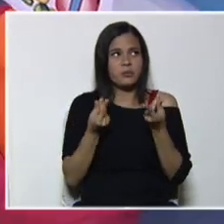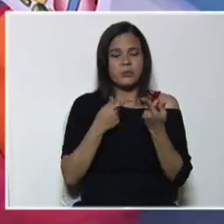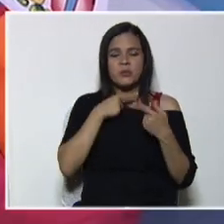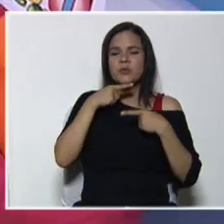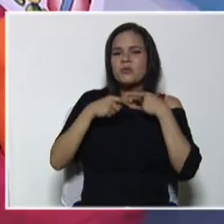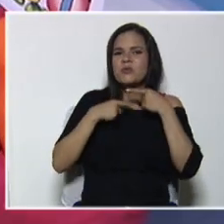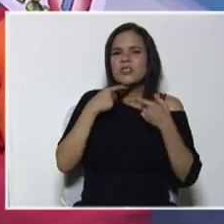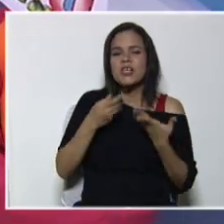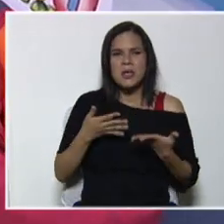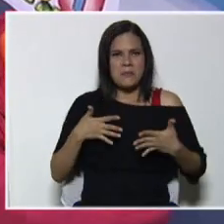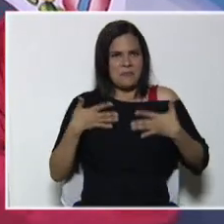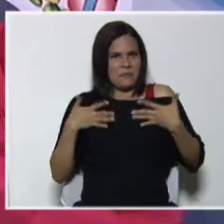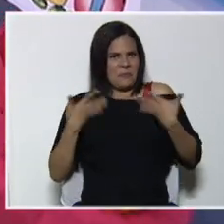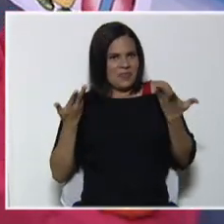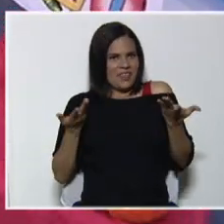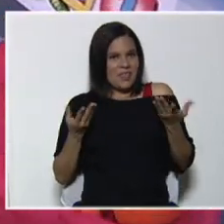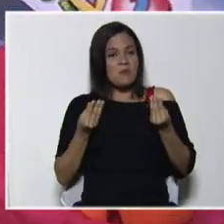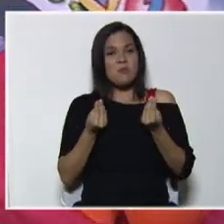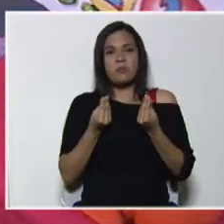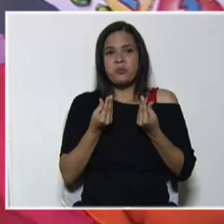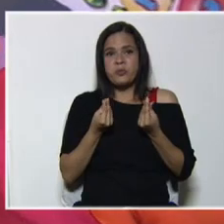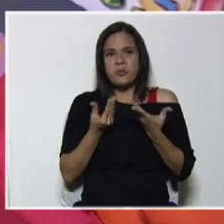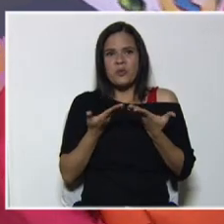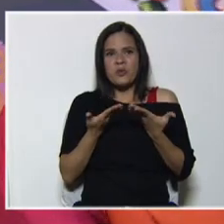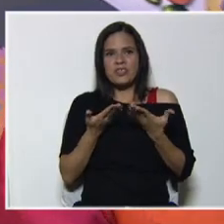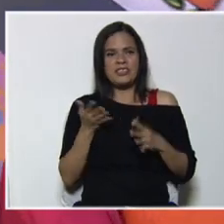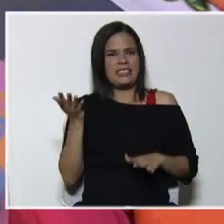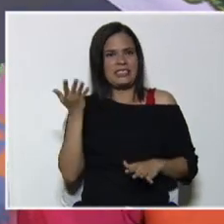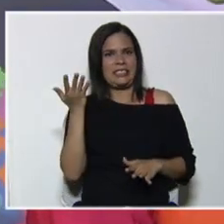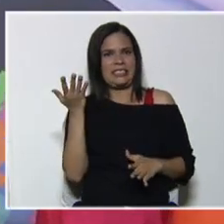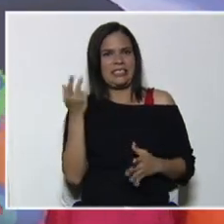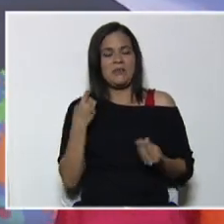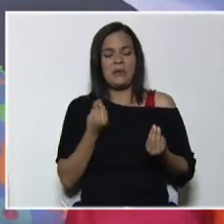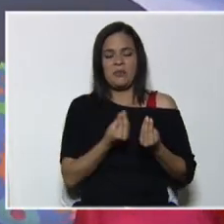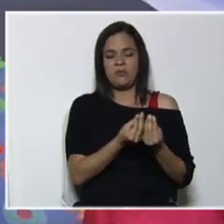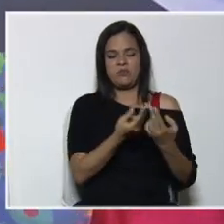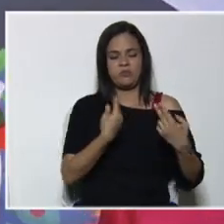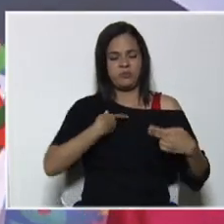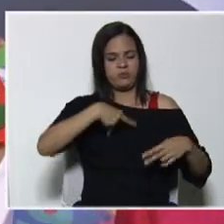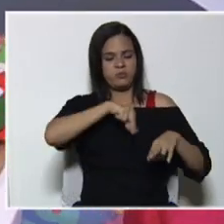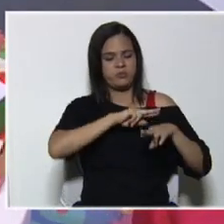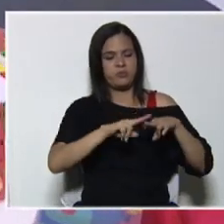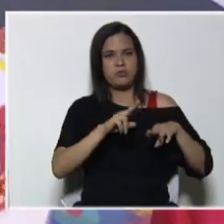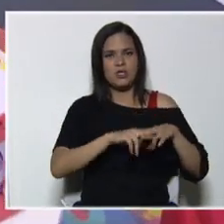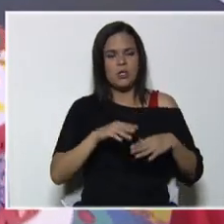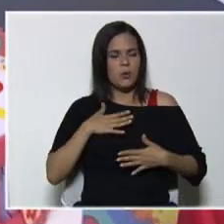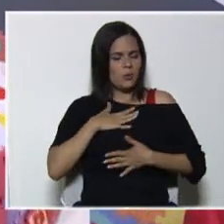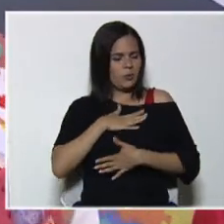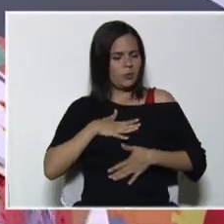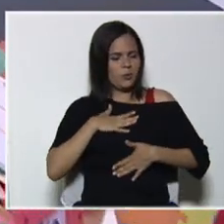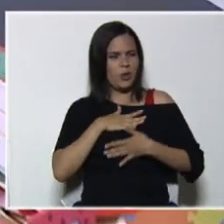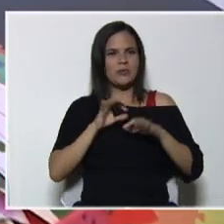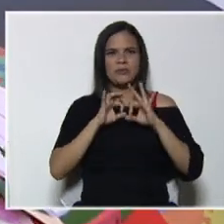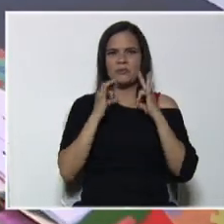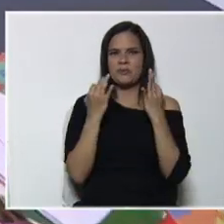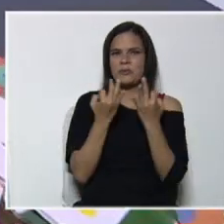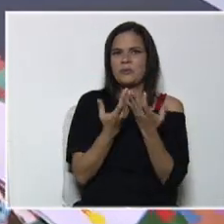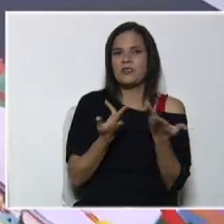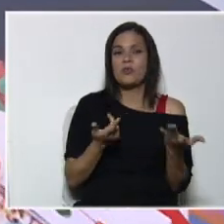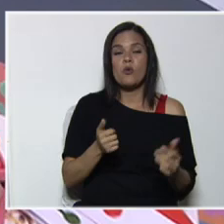con ánimo y energía para acompañar a nuestra niña y a nuestros niños, disfrutar en familia, con la